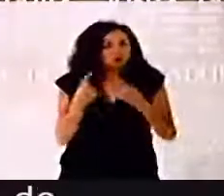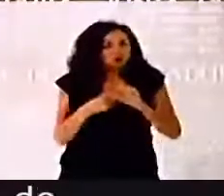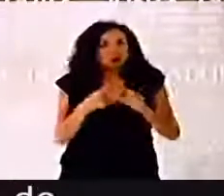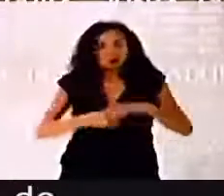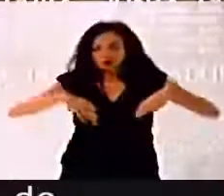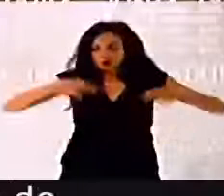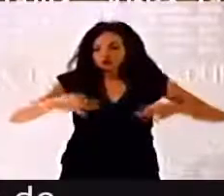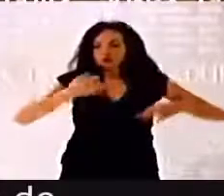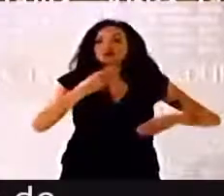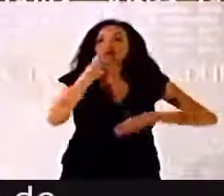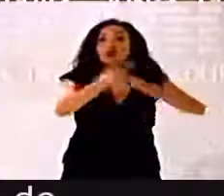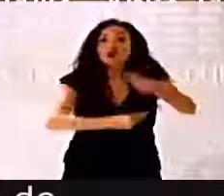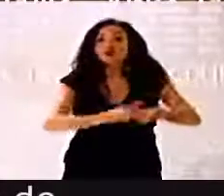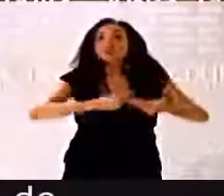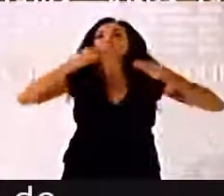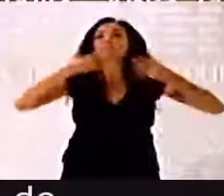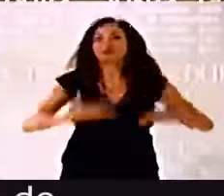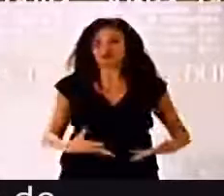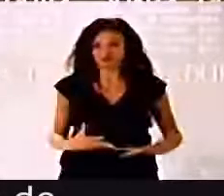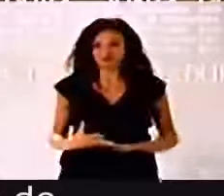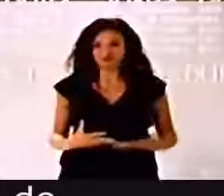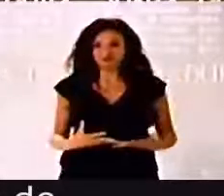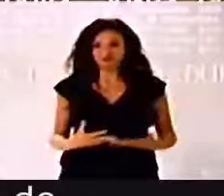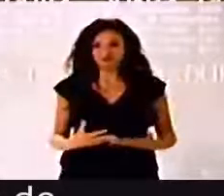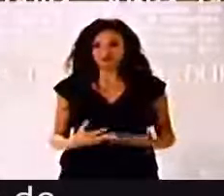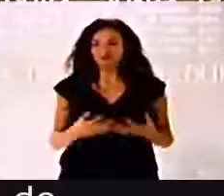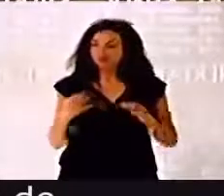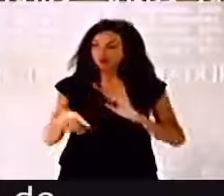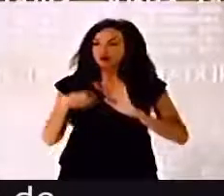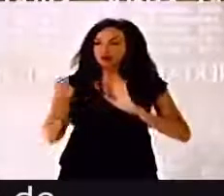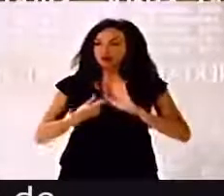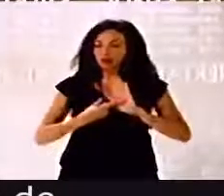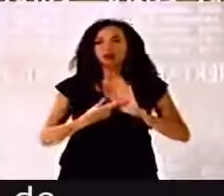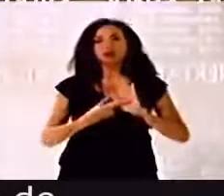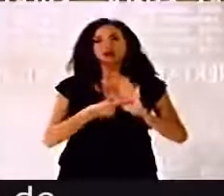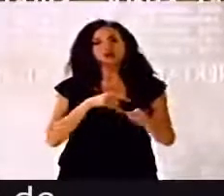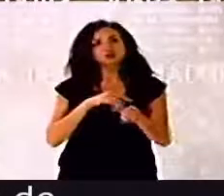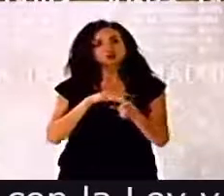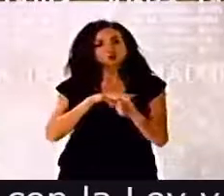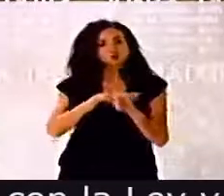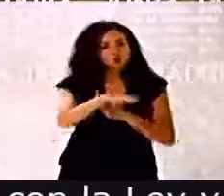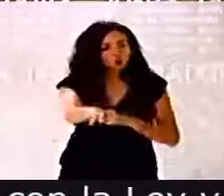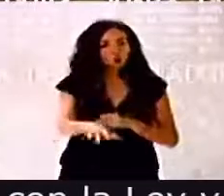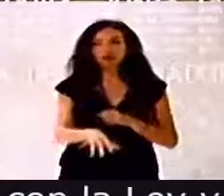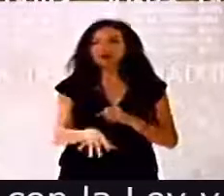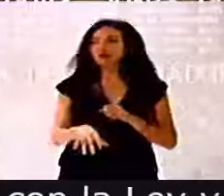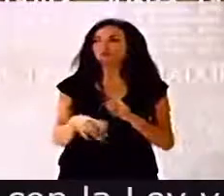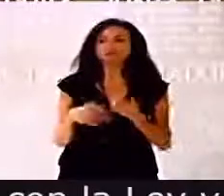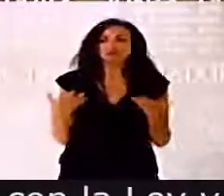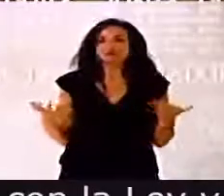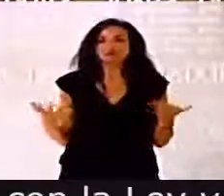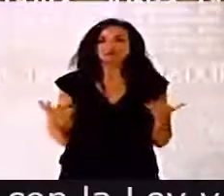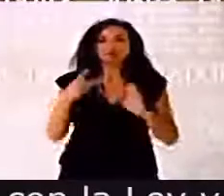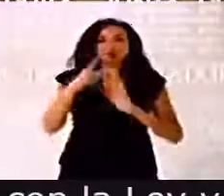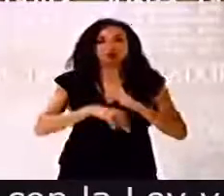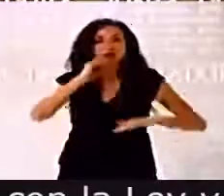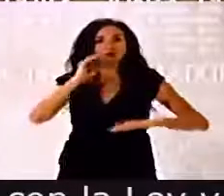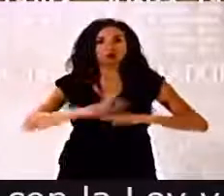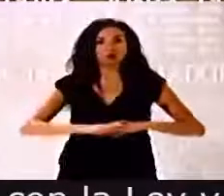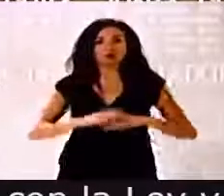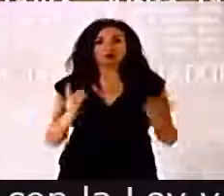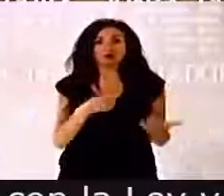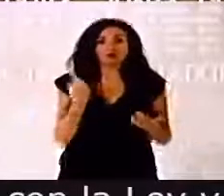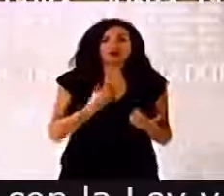donde se haga bien, se haga con el paraguas de la ley y la legalidad vigente, y nosotros no vamos a entrar en